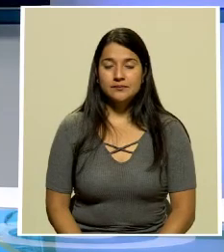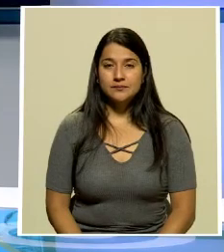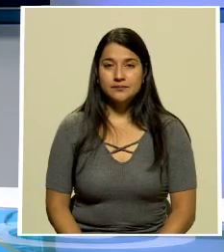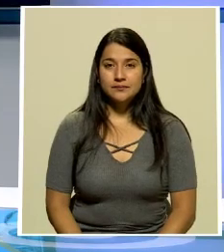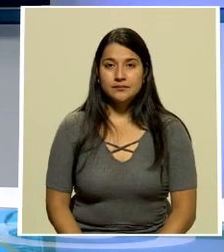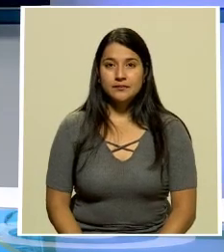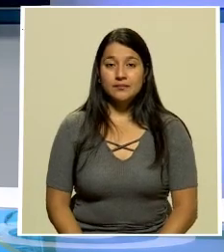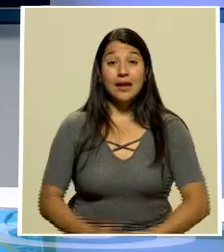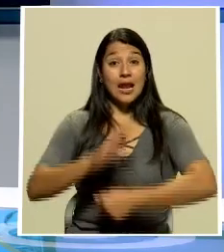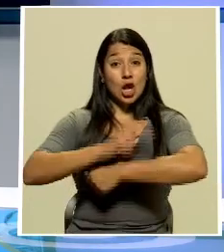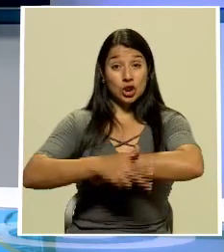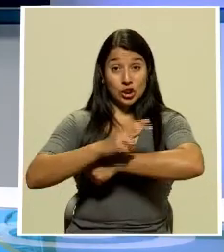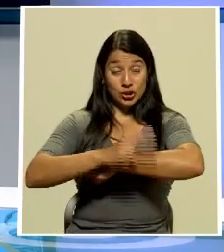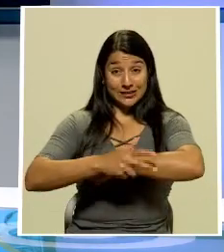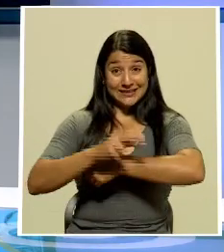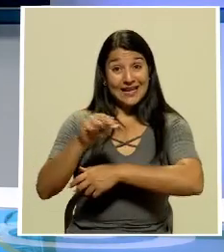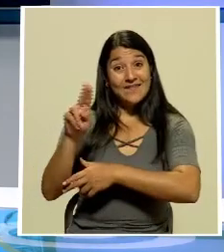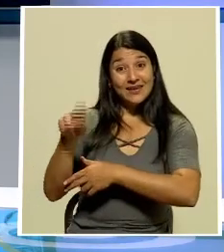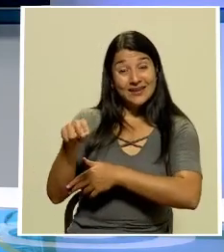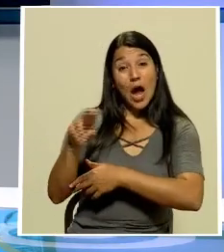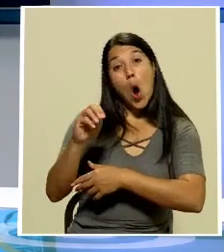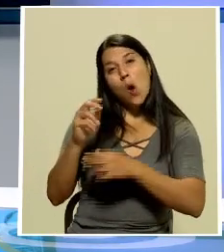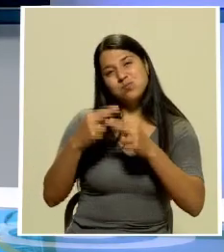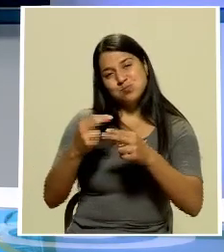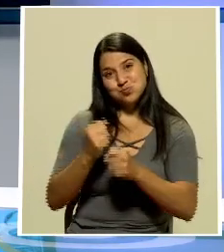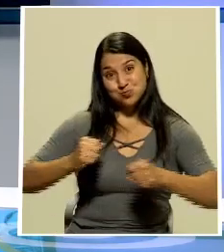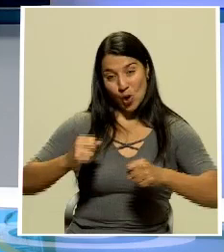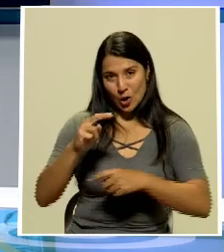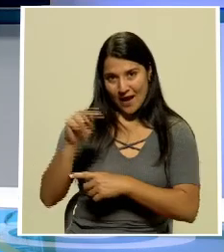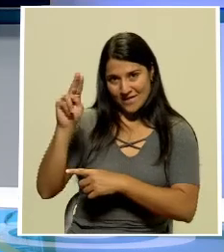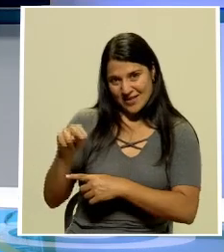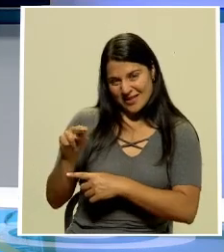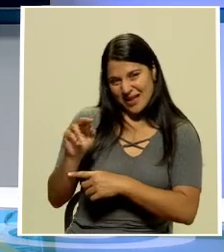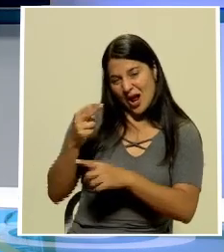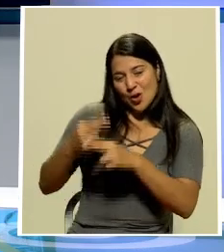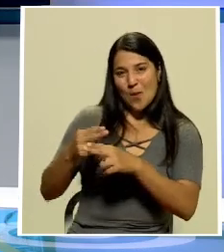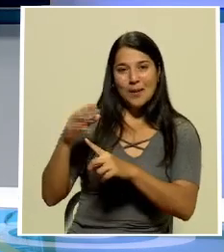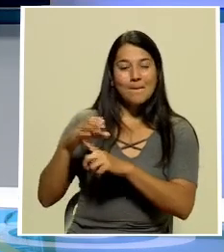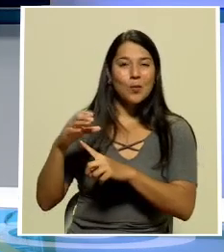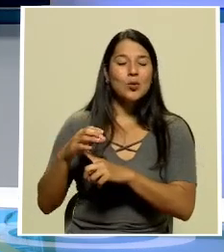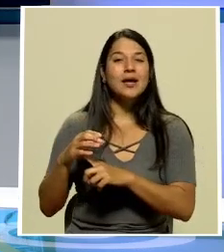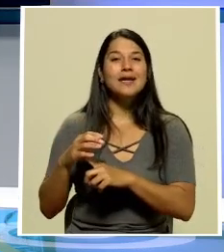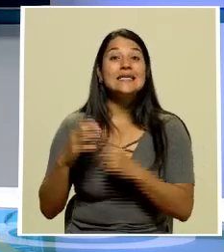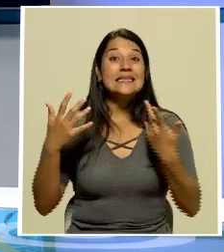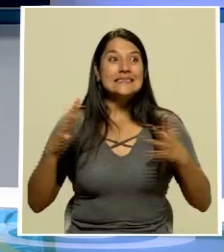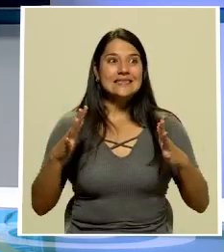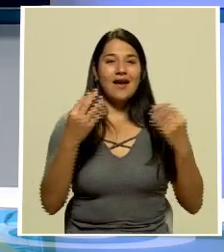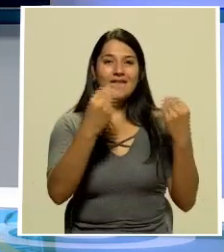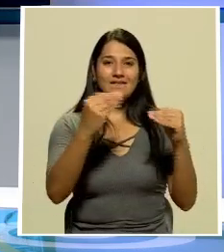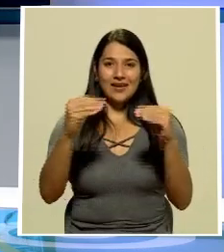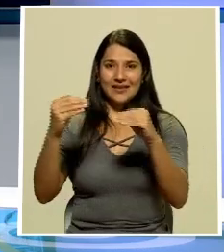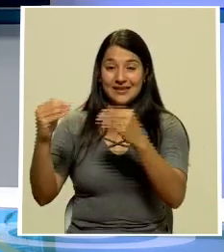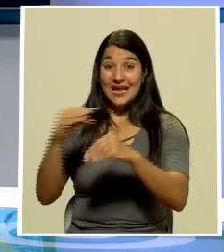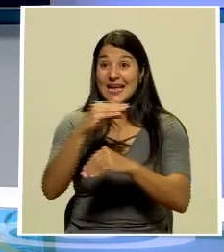El sorteo extraordinario de Navidad, o el gordito navideño como popularmente lo conocemos, ya salió a la venta y tiene